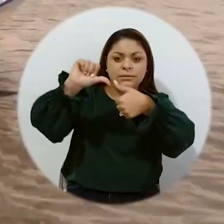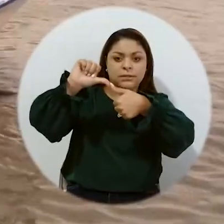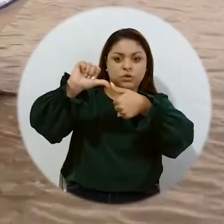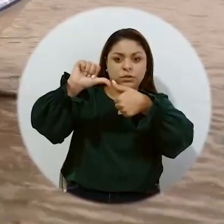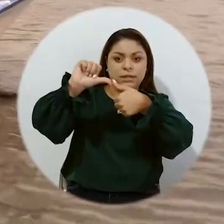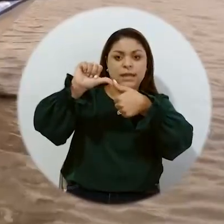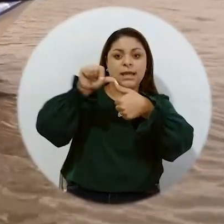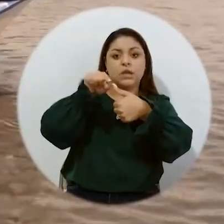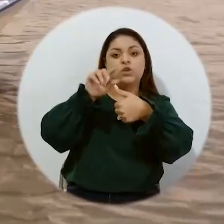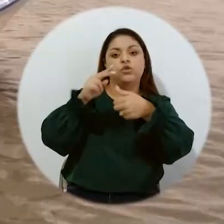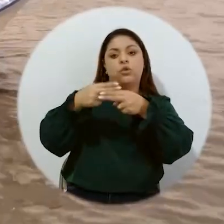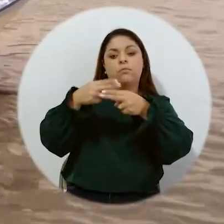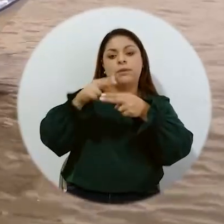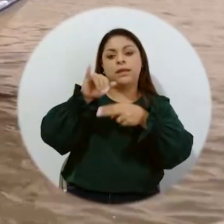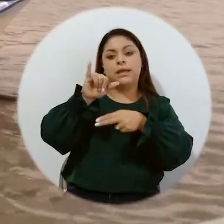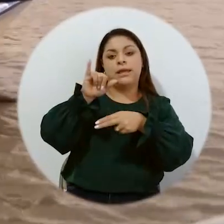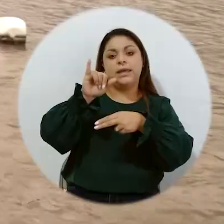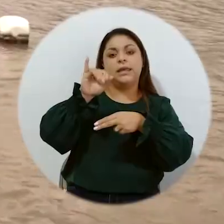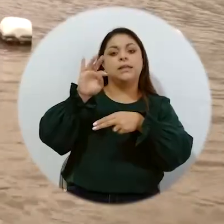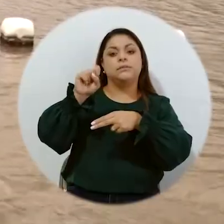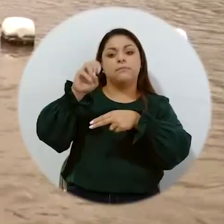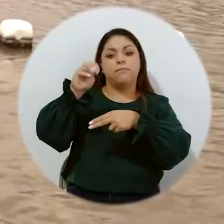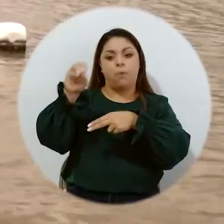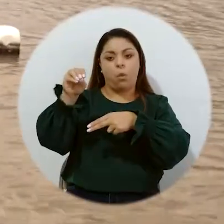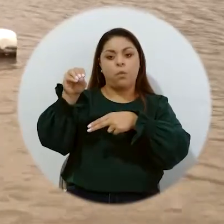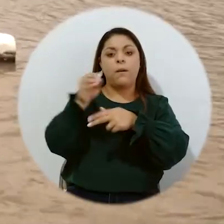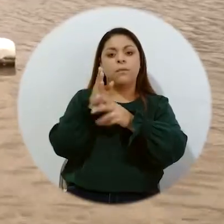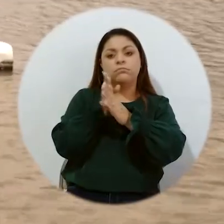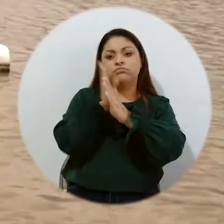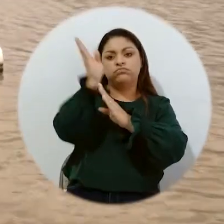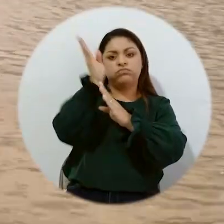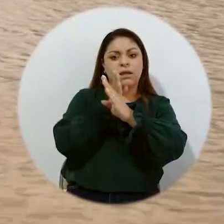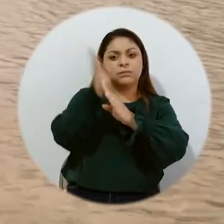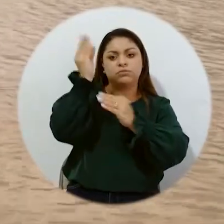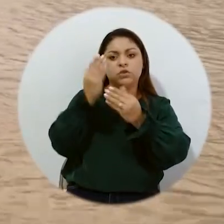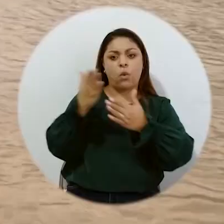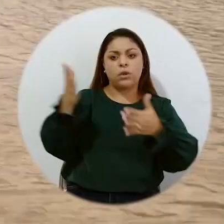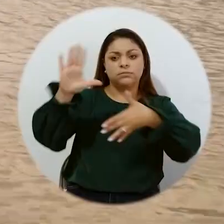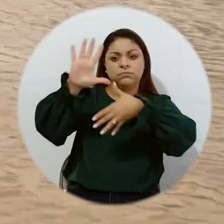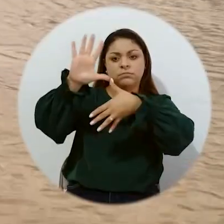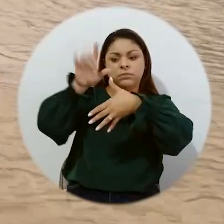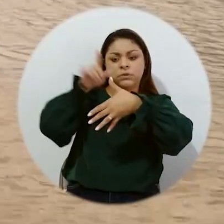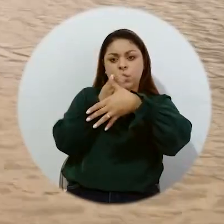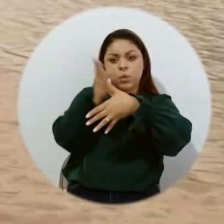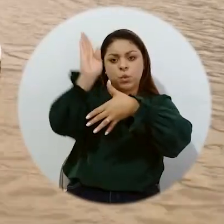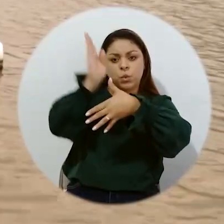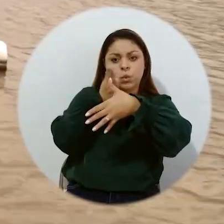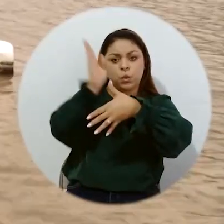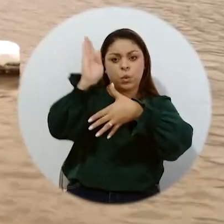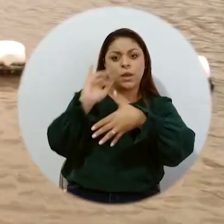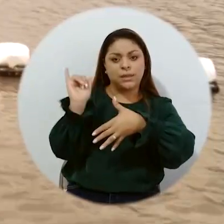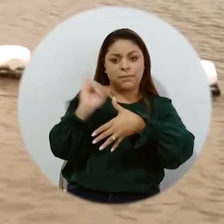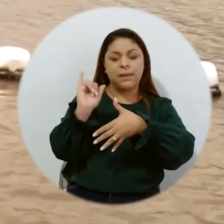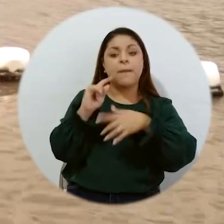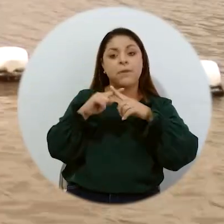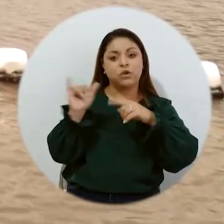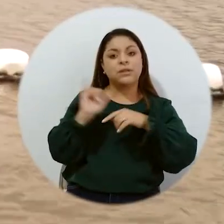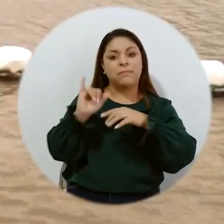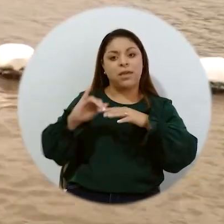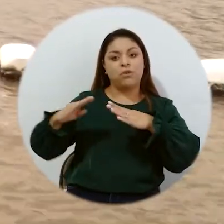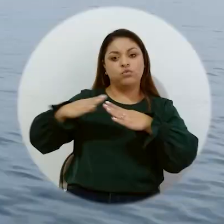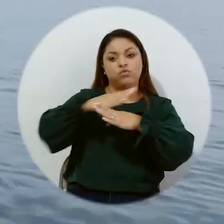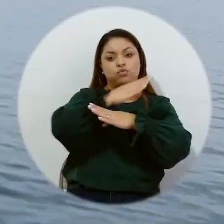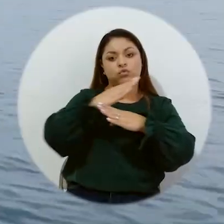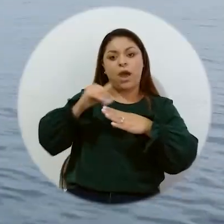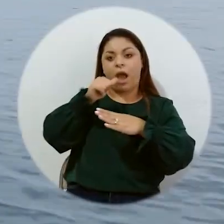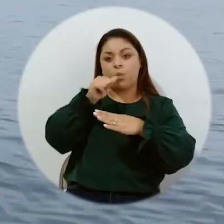Centroamérica, es un istmo, es una zona de paso y pasan muchas cosas por la parte continental, pero también pasan muchísimas cosas por